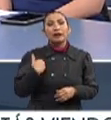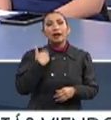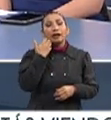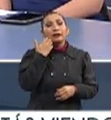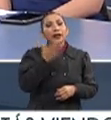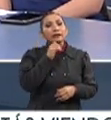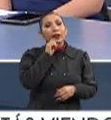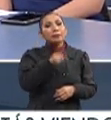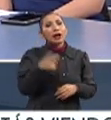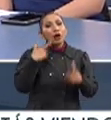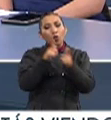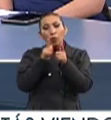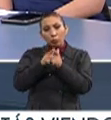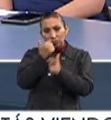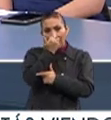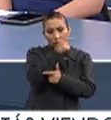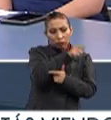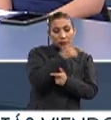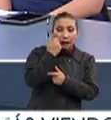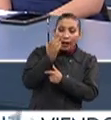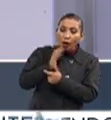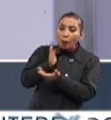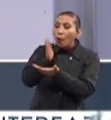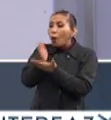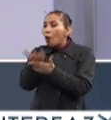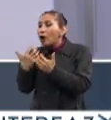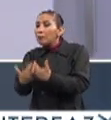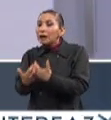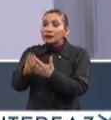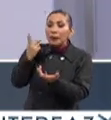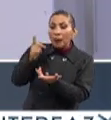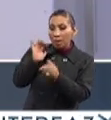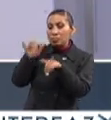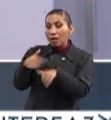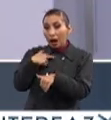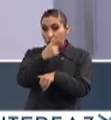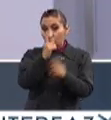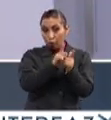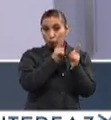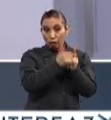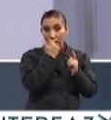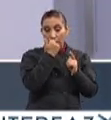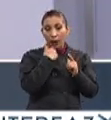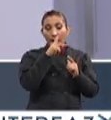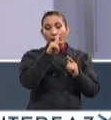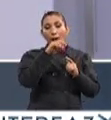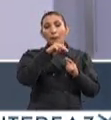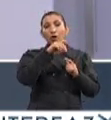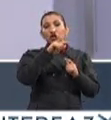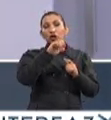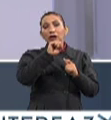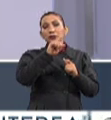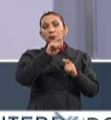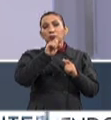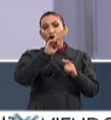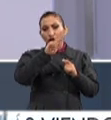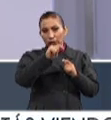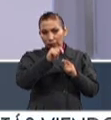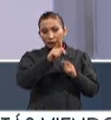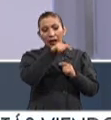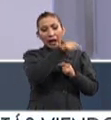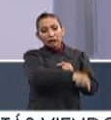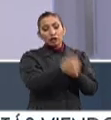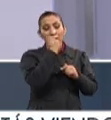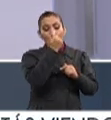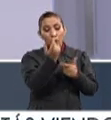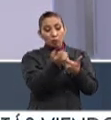buscando los grupos estudiantiles acercarse a esta industria. Tenemos un grupo muy importante que es Motosport, en el cual incluyen